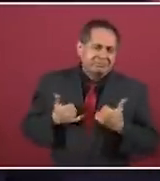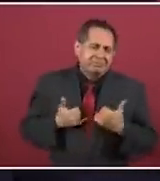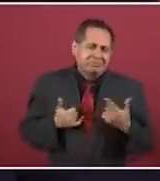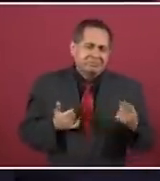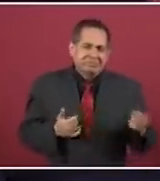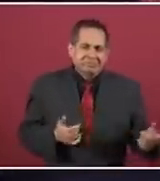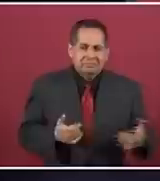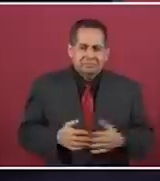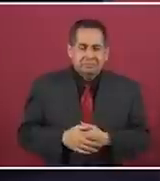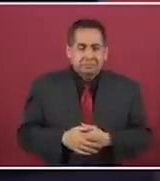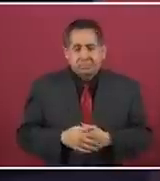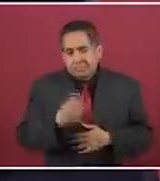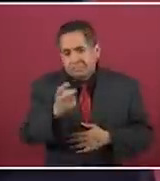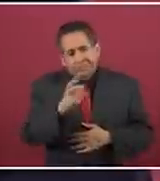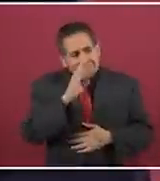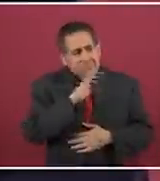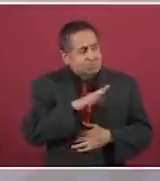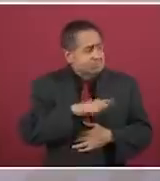Esa descomposición,